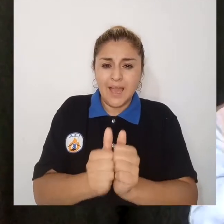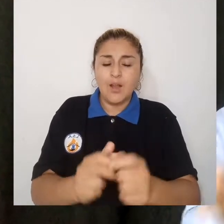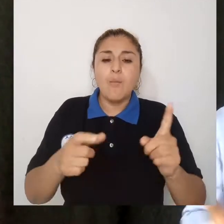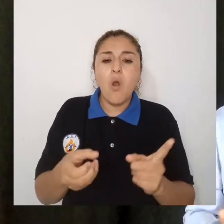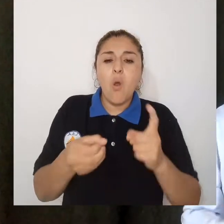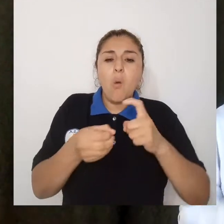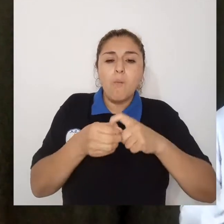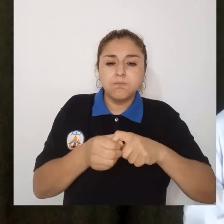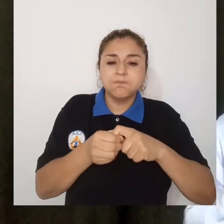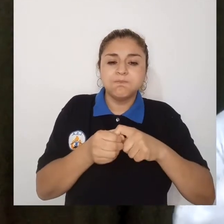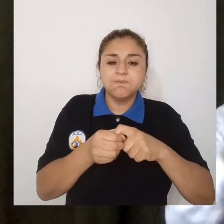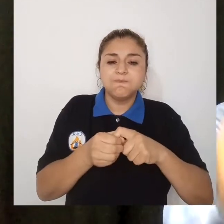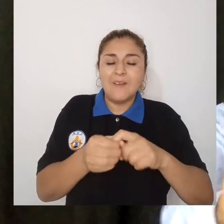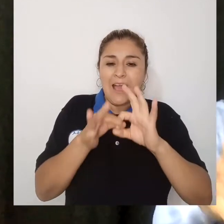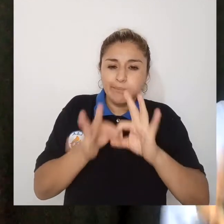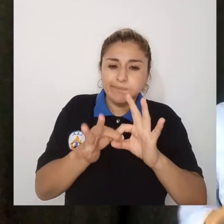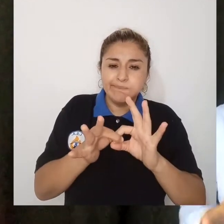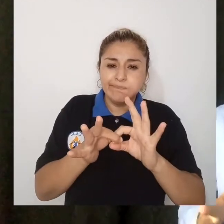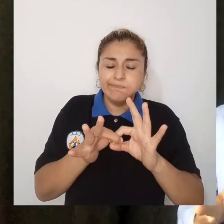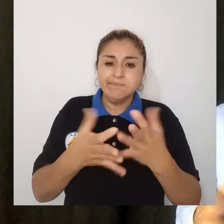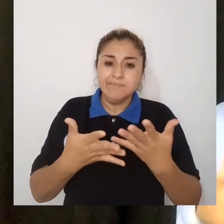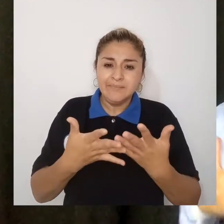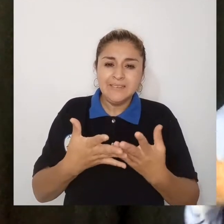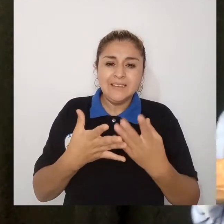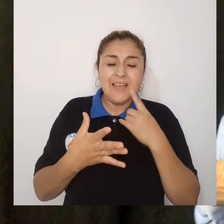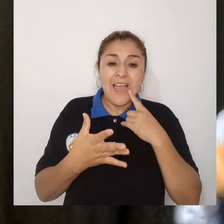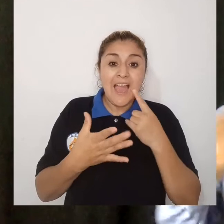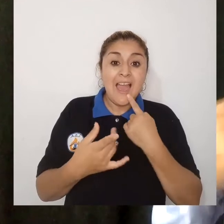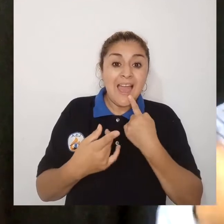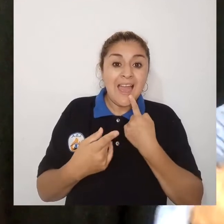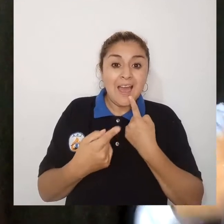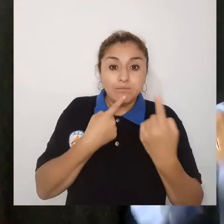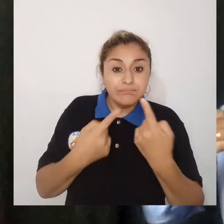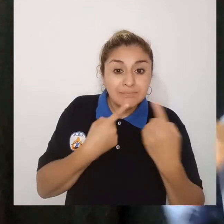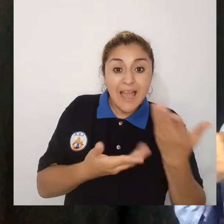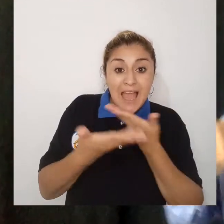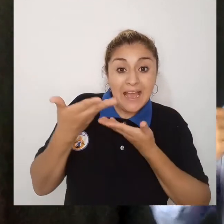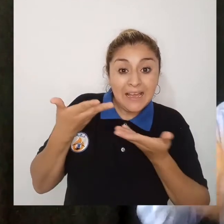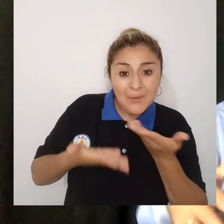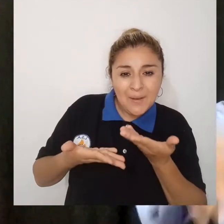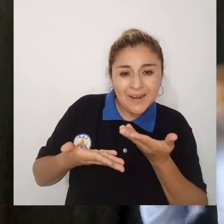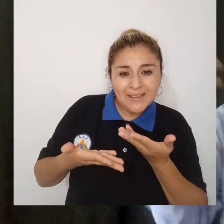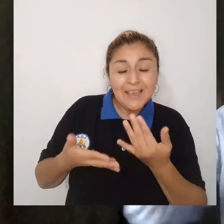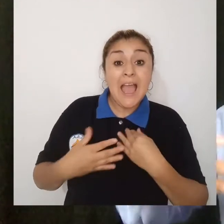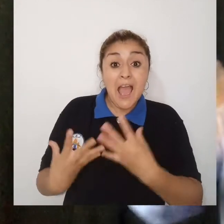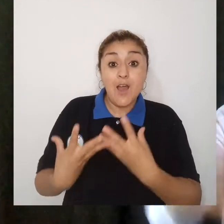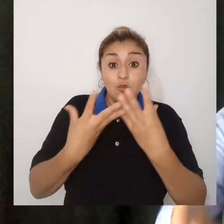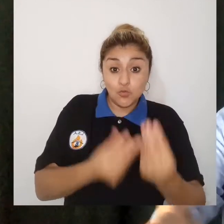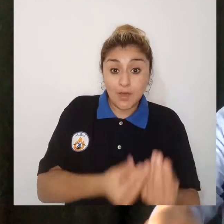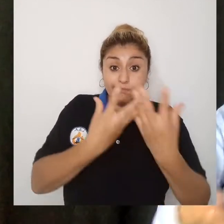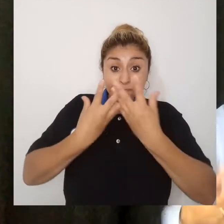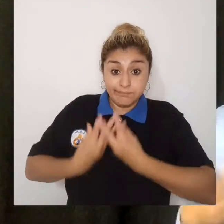íntima tener parte unión interacción hay incluso ayuda y